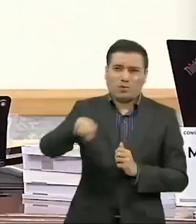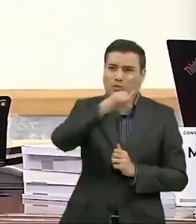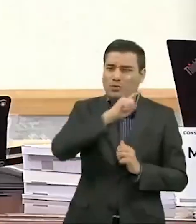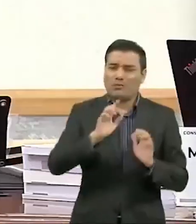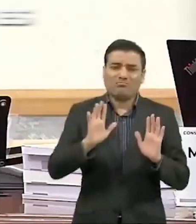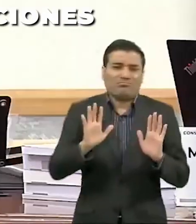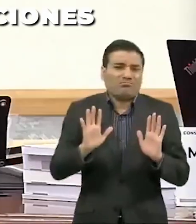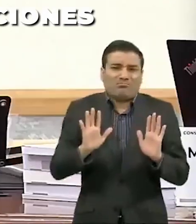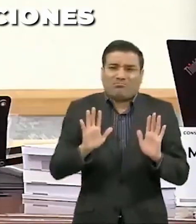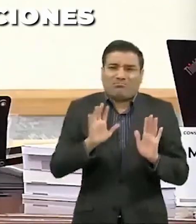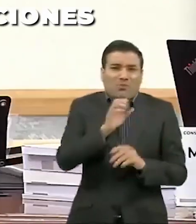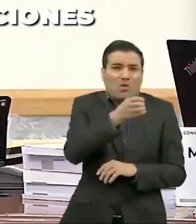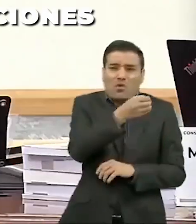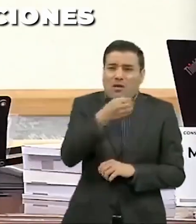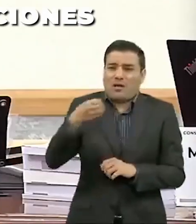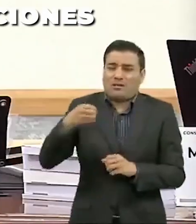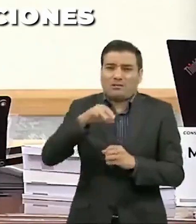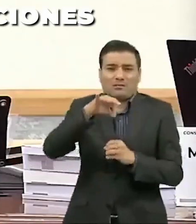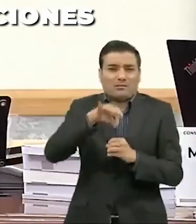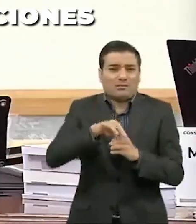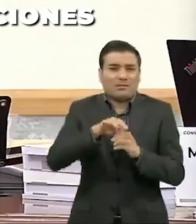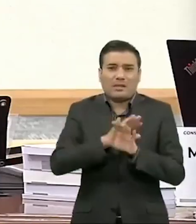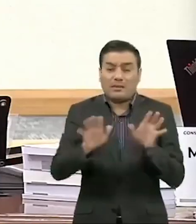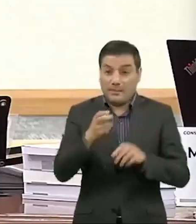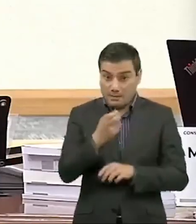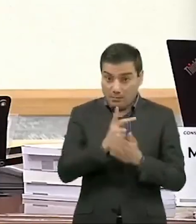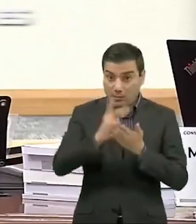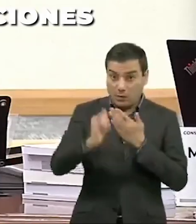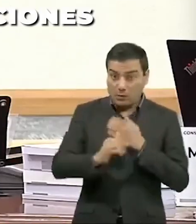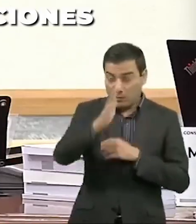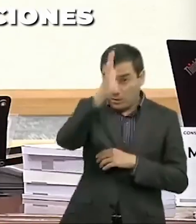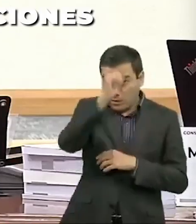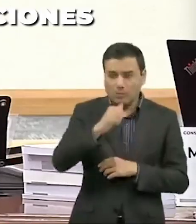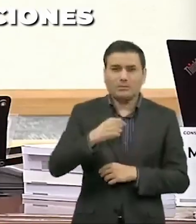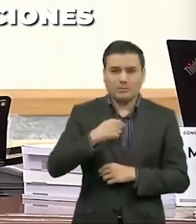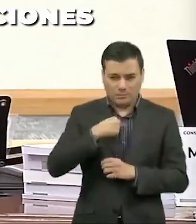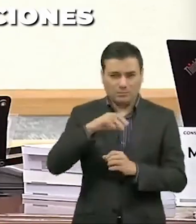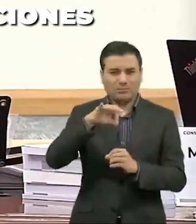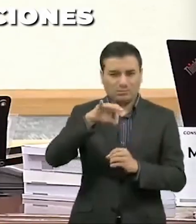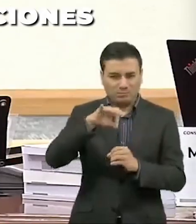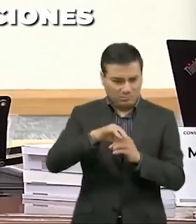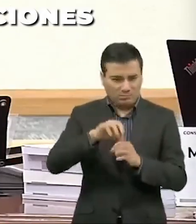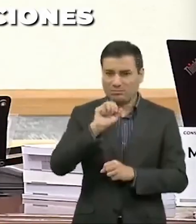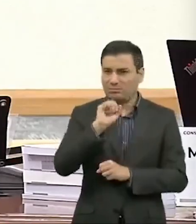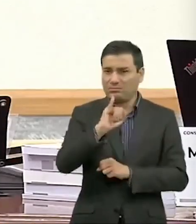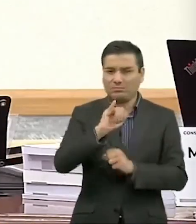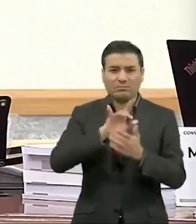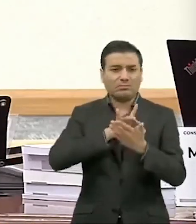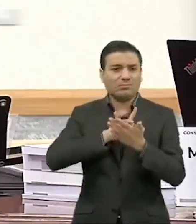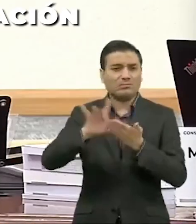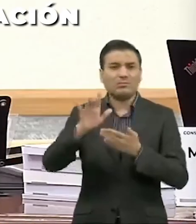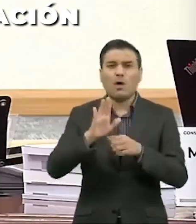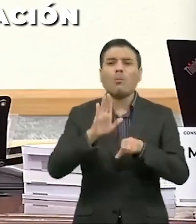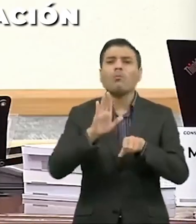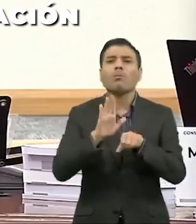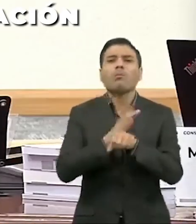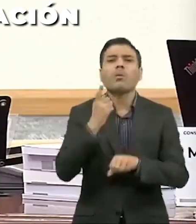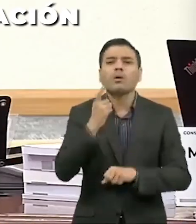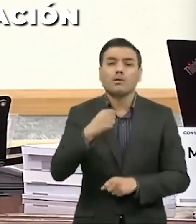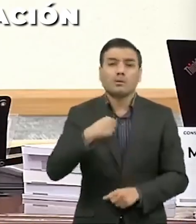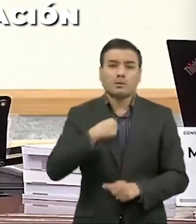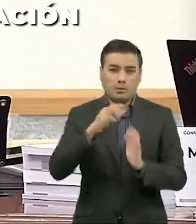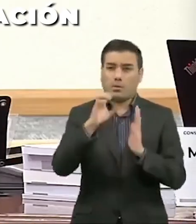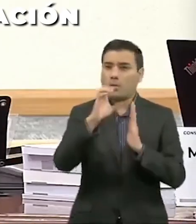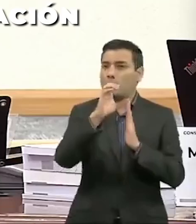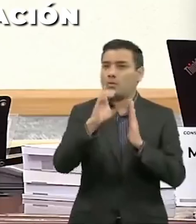manera el partido Acción Nacional contará con 72 El Revolucionario institucional tiene 35 el de la Revolución democrática solo